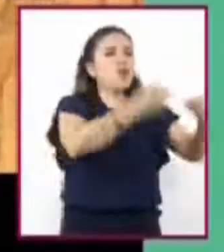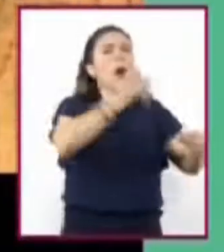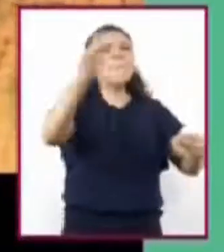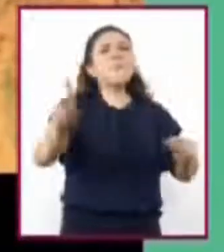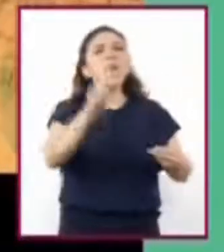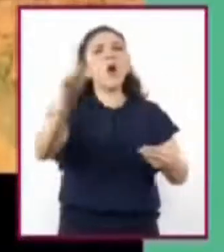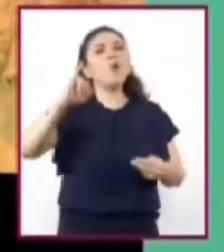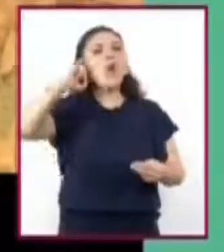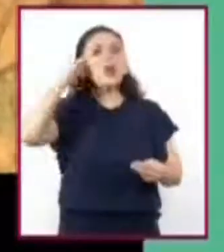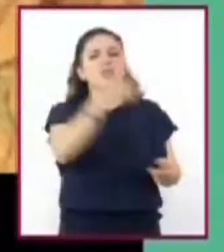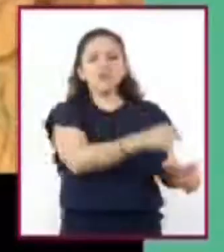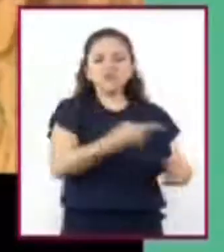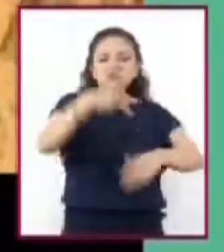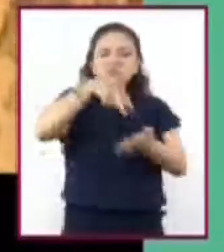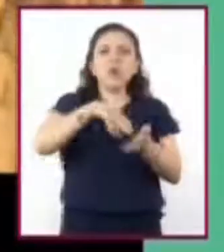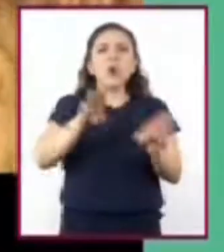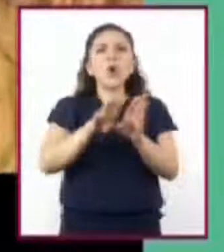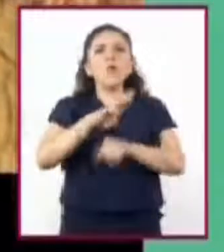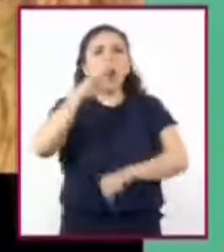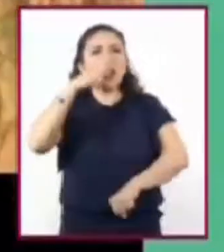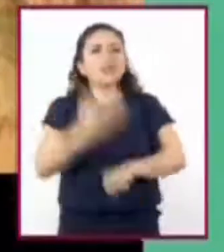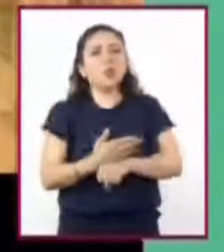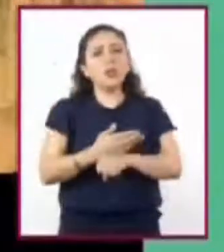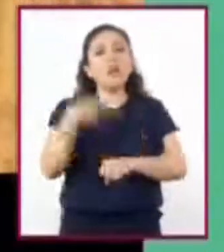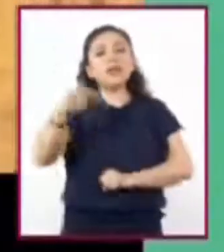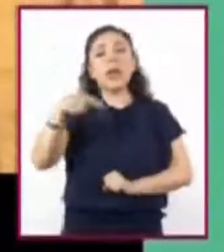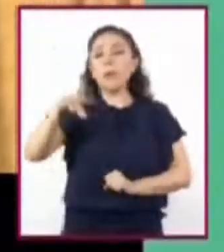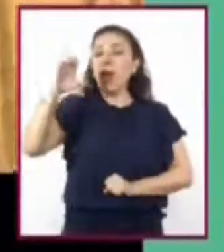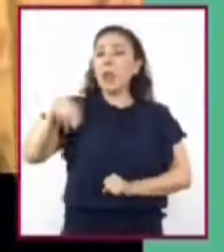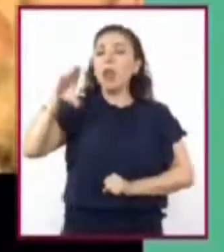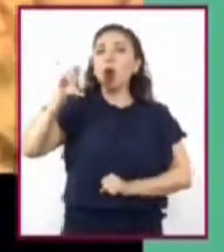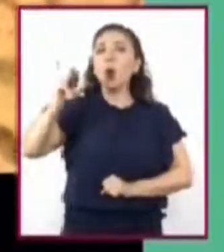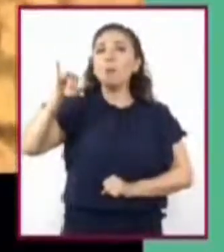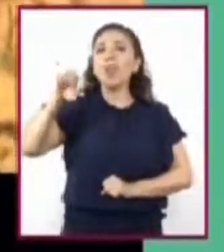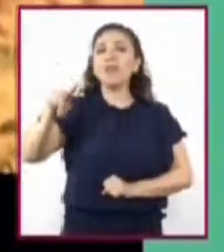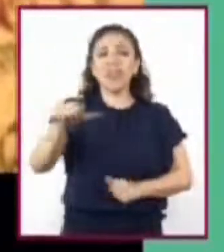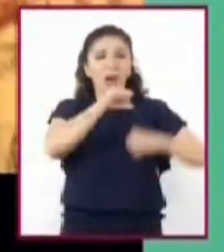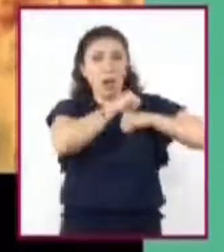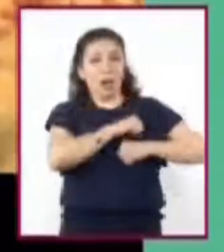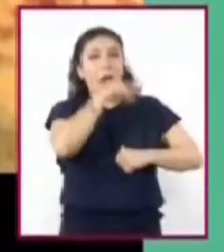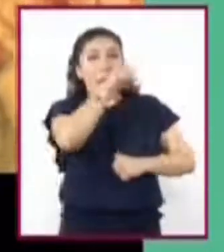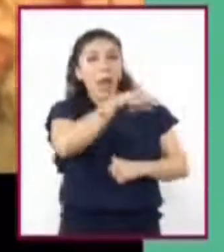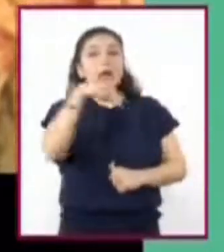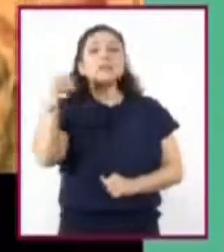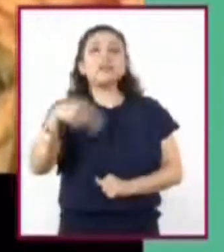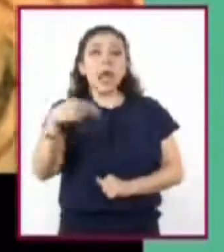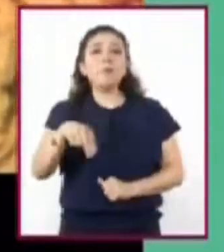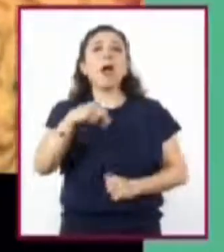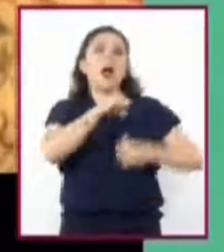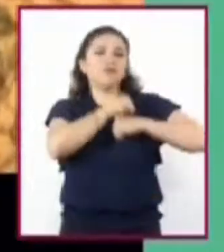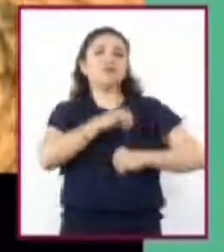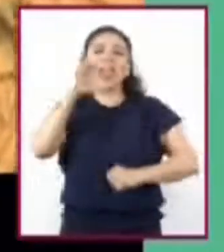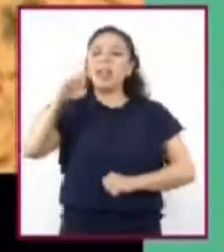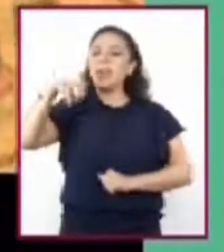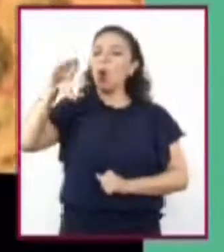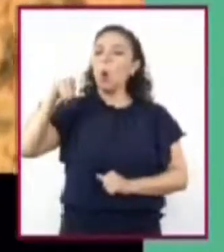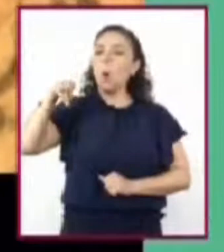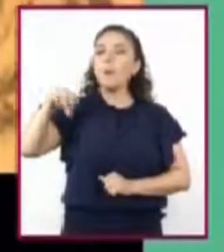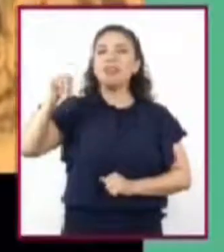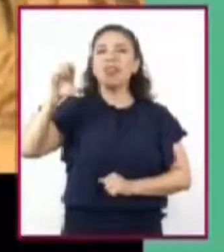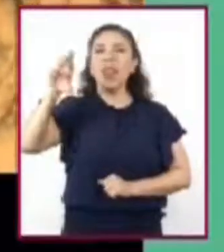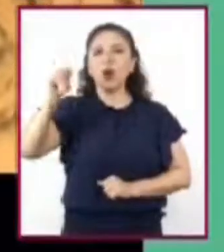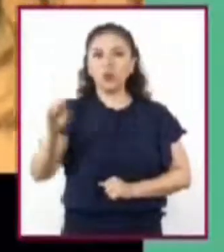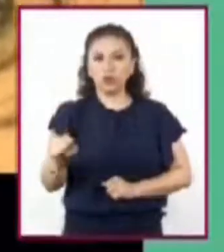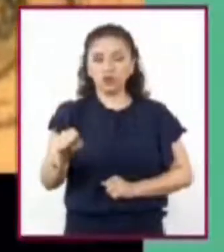indios como encomiendas. Estos conquistadores reciben el nombre de encomenderos,